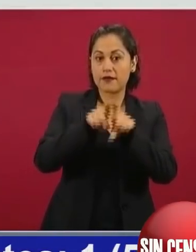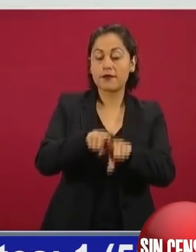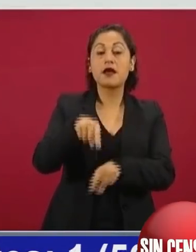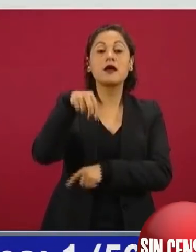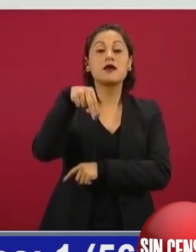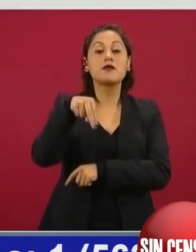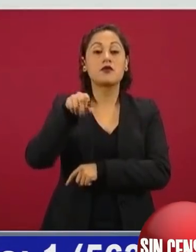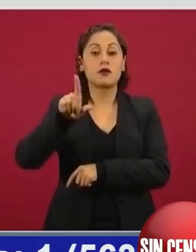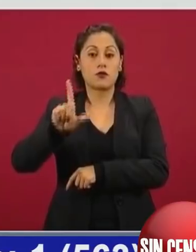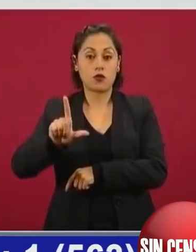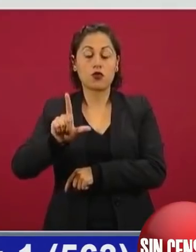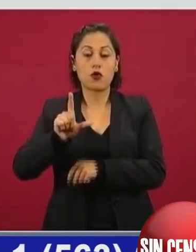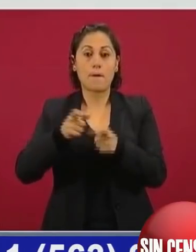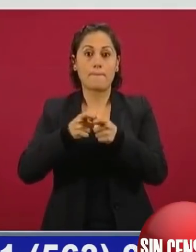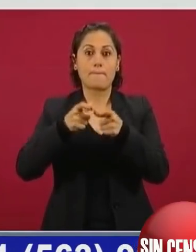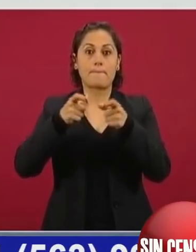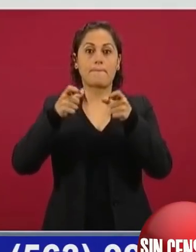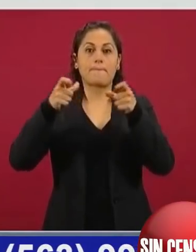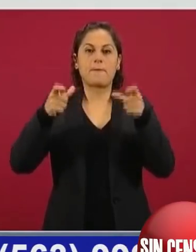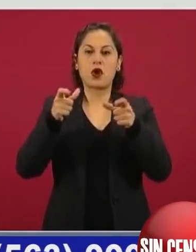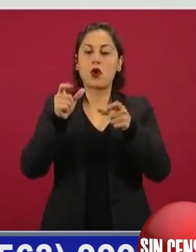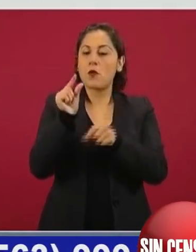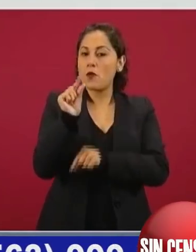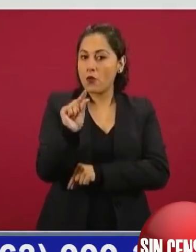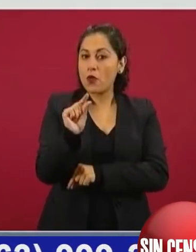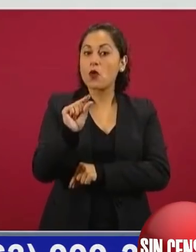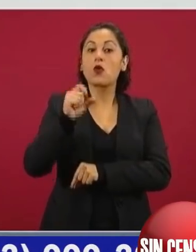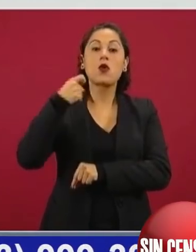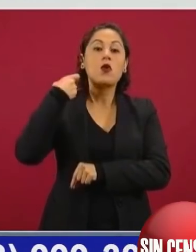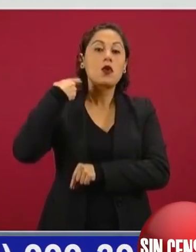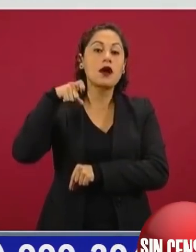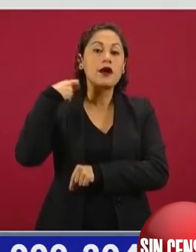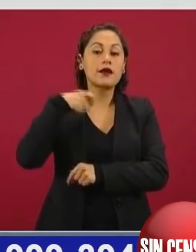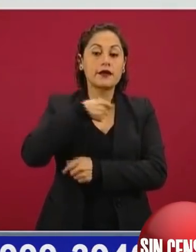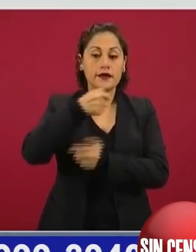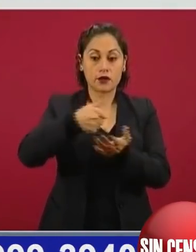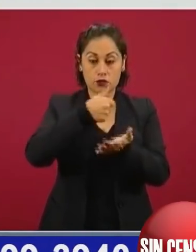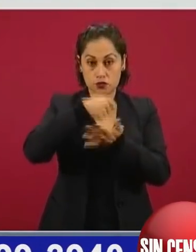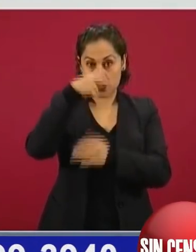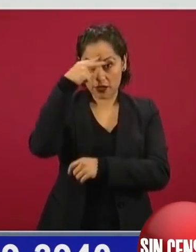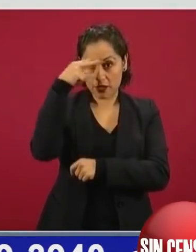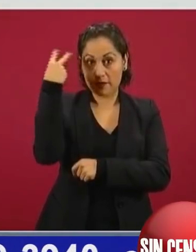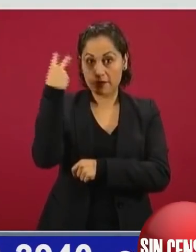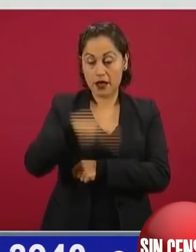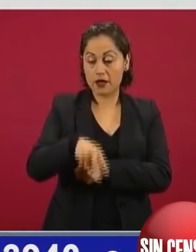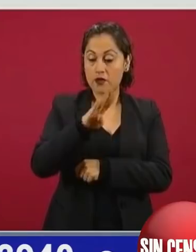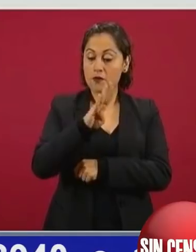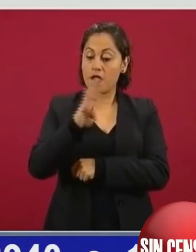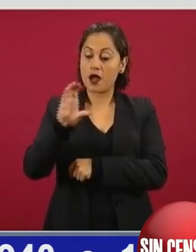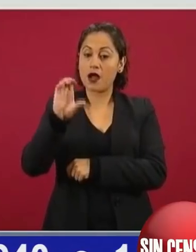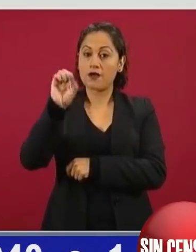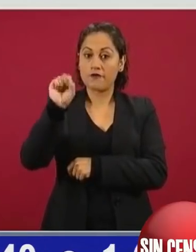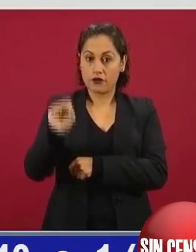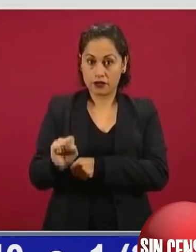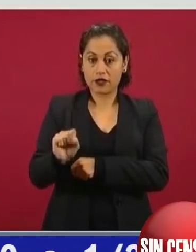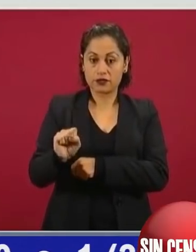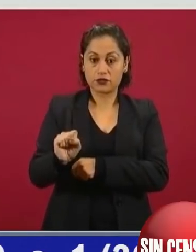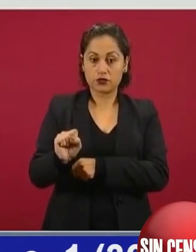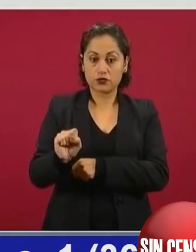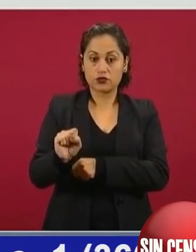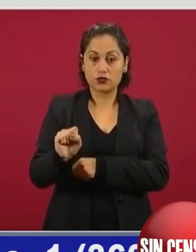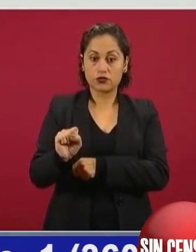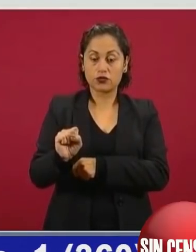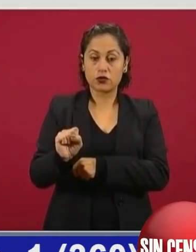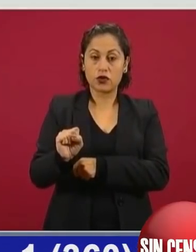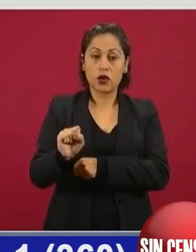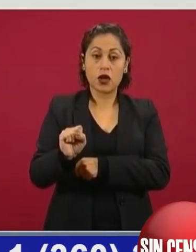está aumentándola ligeramente, Querétaro, la Ciudad de México y Baja California Sur, aunque no tiene una trayectoria de